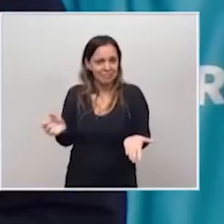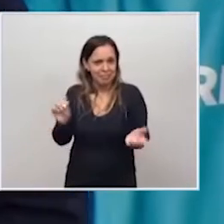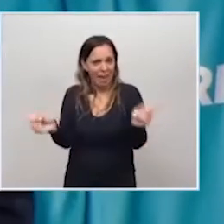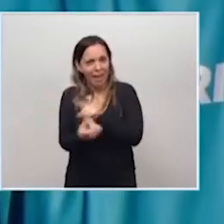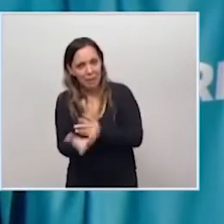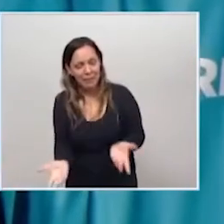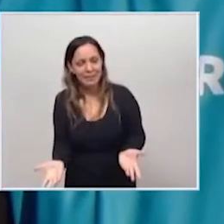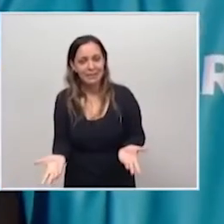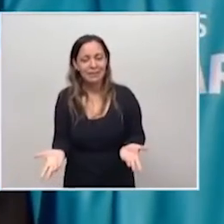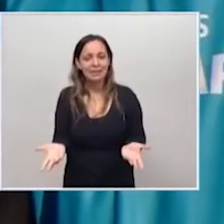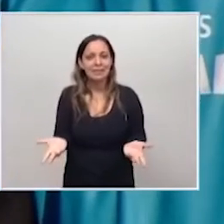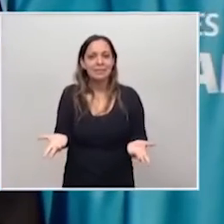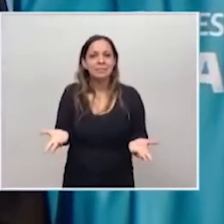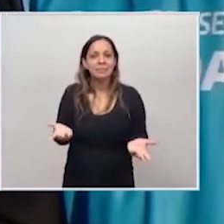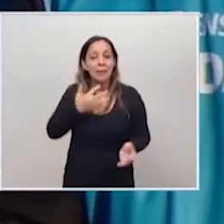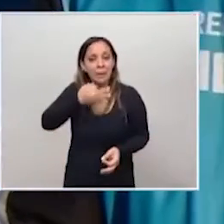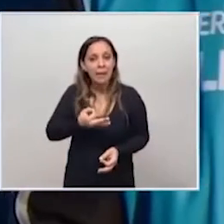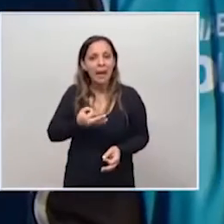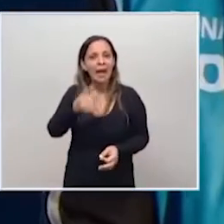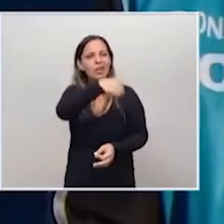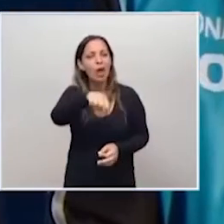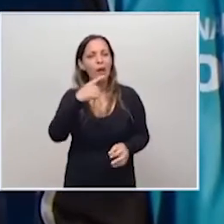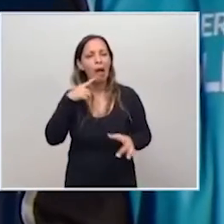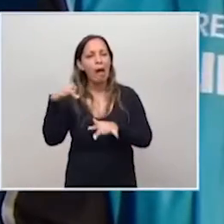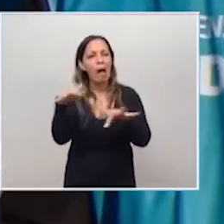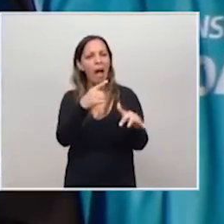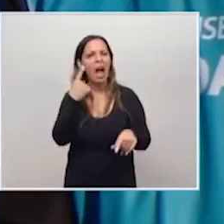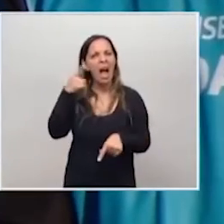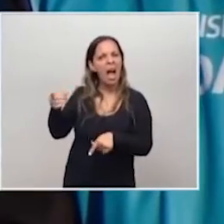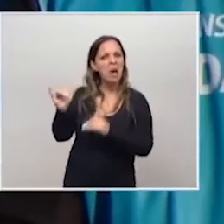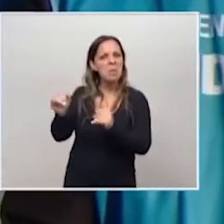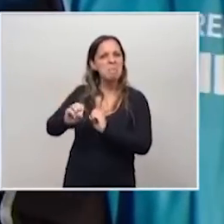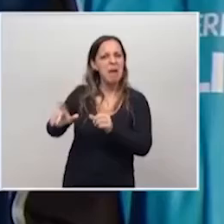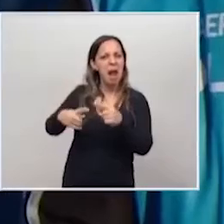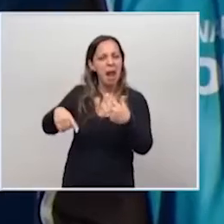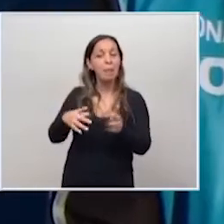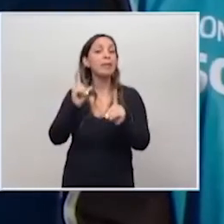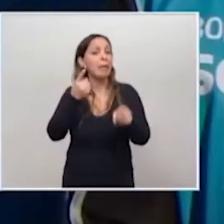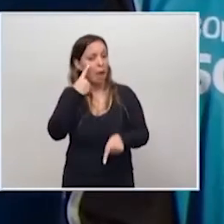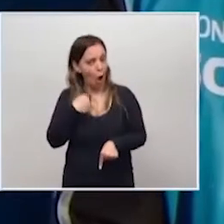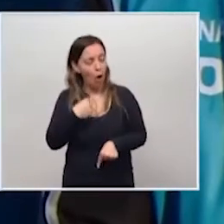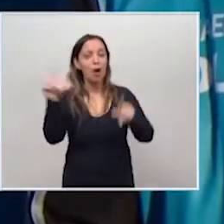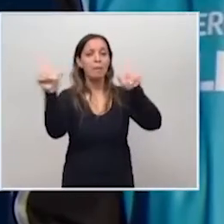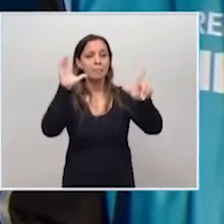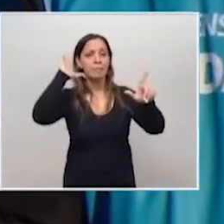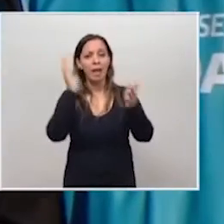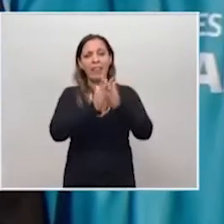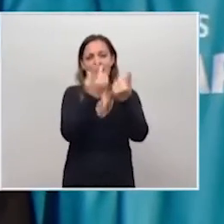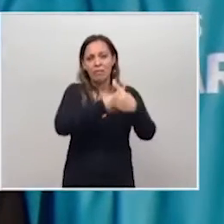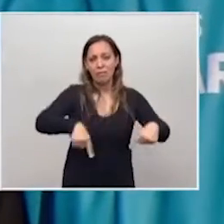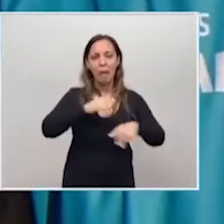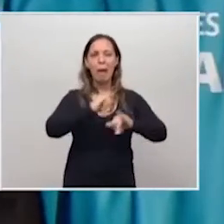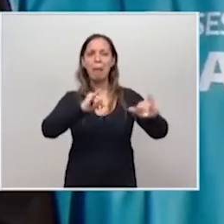es que cuando nos quieren convencer, porque también los medios poderosos juegan ahí, ¿no?